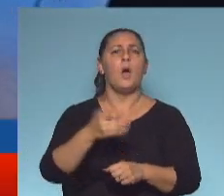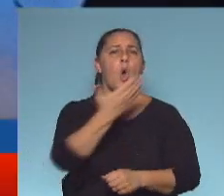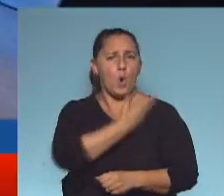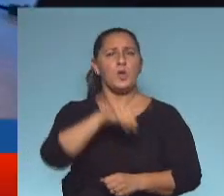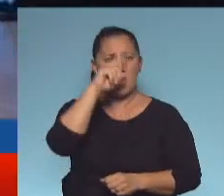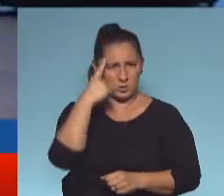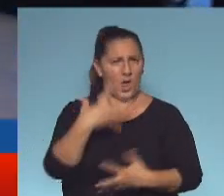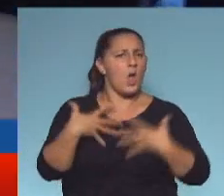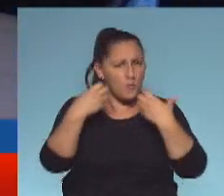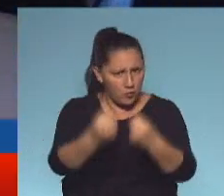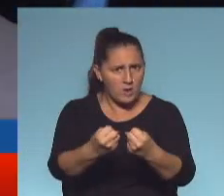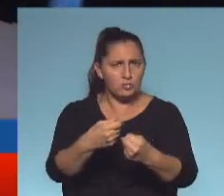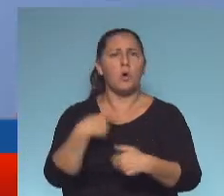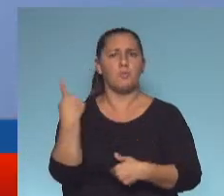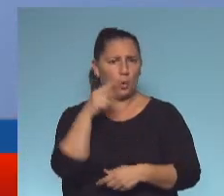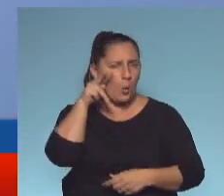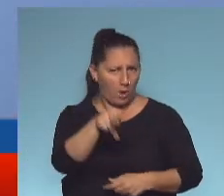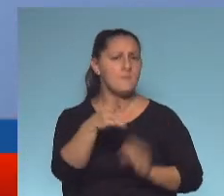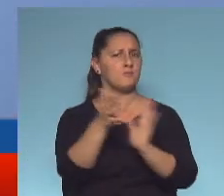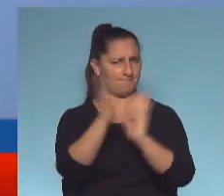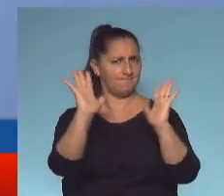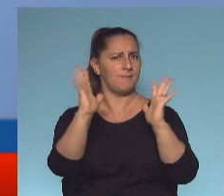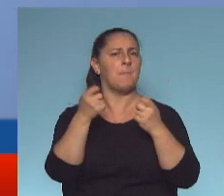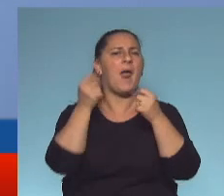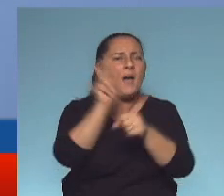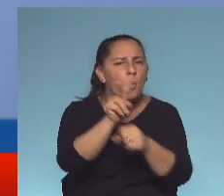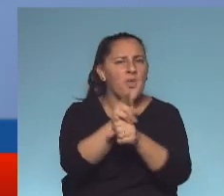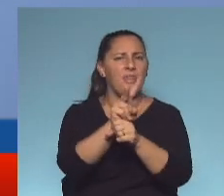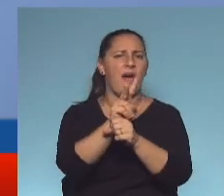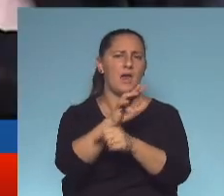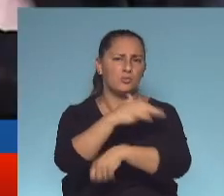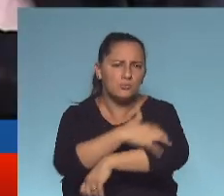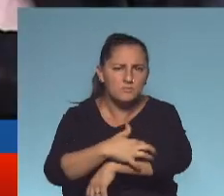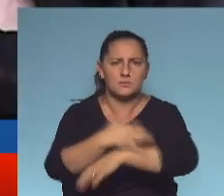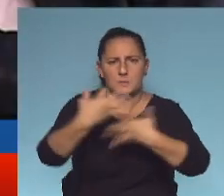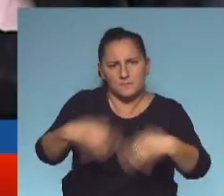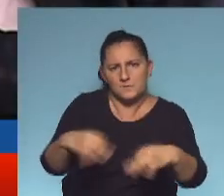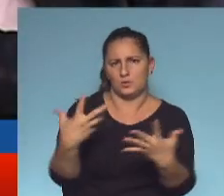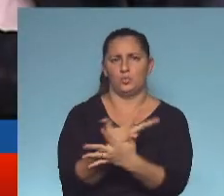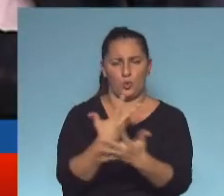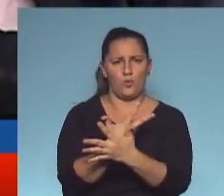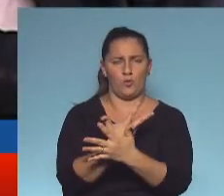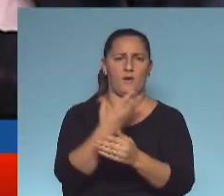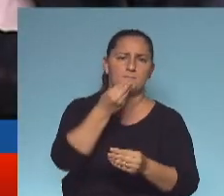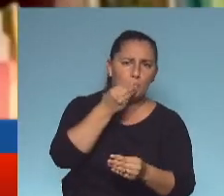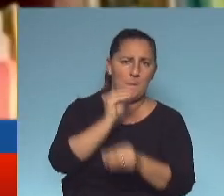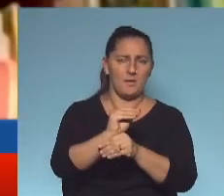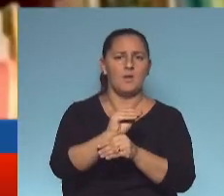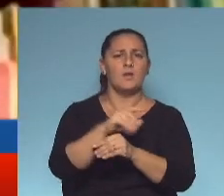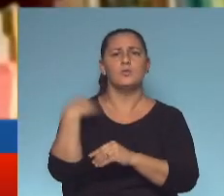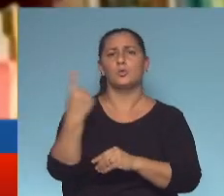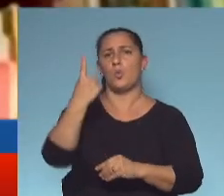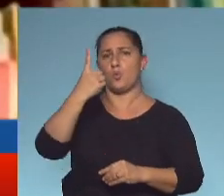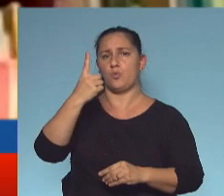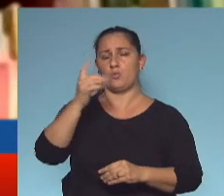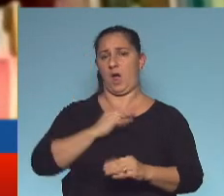Nacional ha hecho y sigue haciendo para proteger a los más vulnerables en lo alimentario y sanitario. Hace más de un año, en nuestra reunión